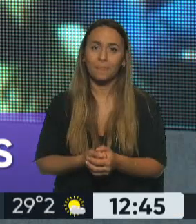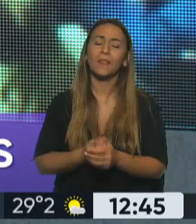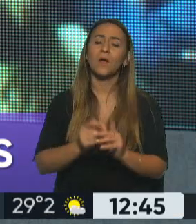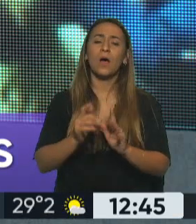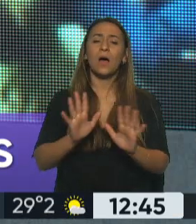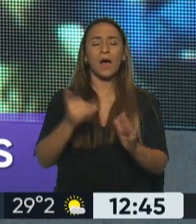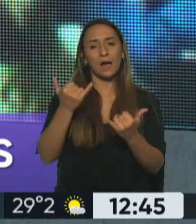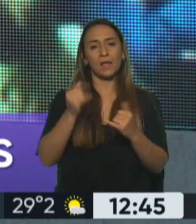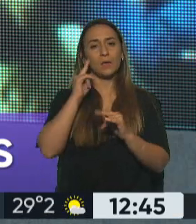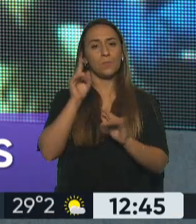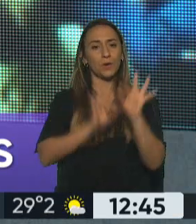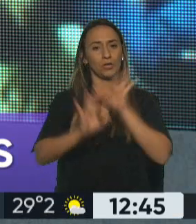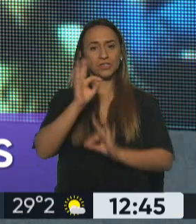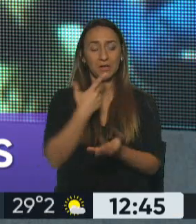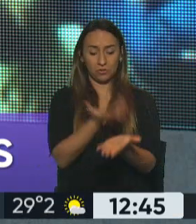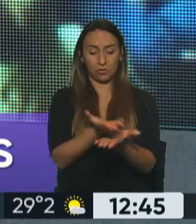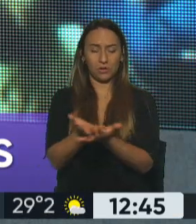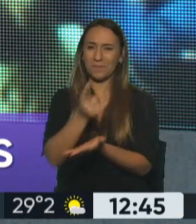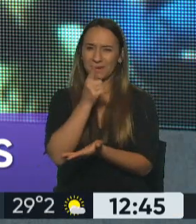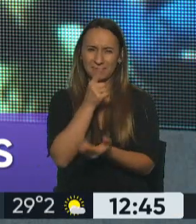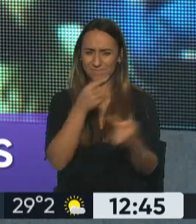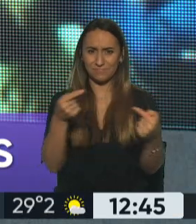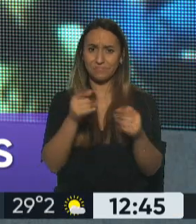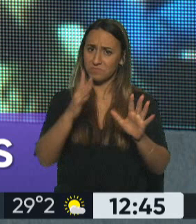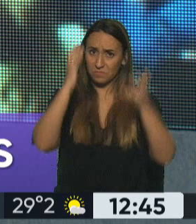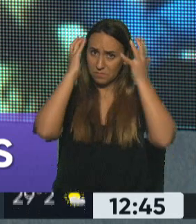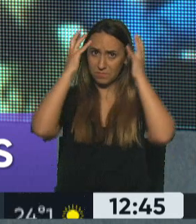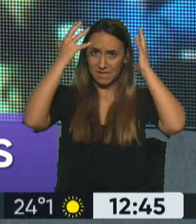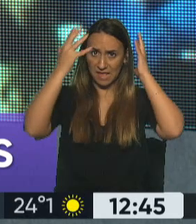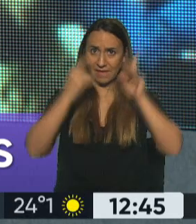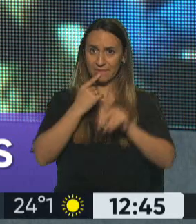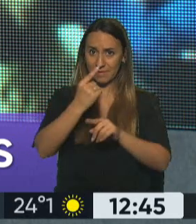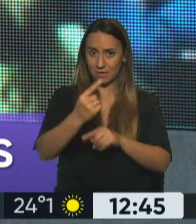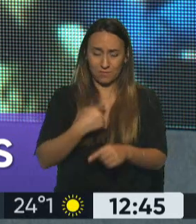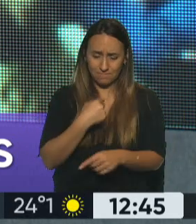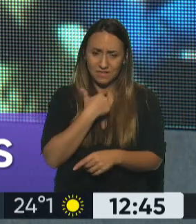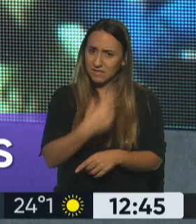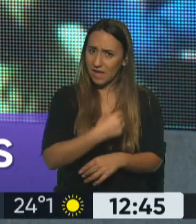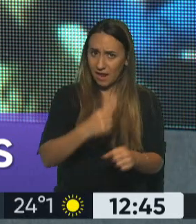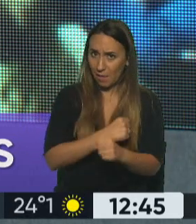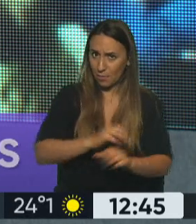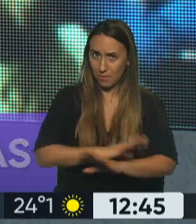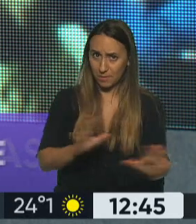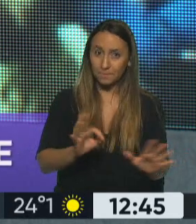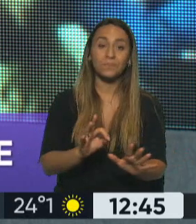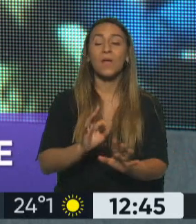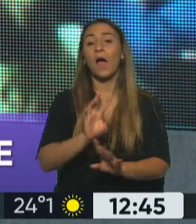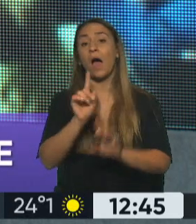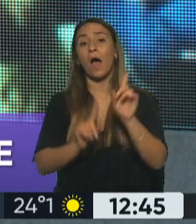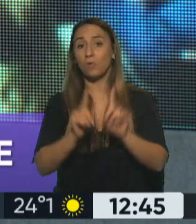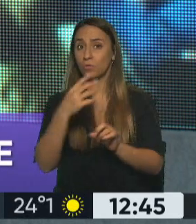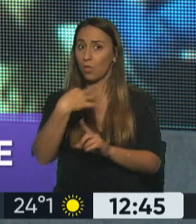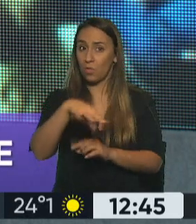polémicos, que ya, bueno, Javier Milei dijo que la intención es llevarlos a la práctica, y algunos uno interpreta deberían pasar por el